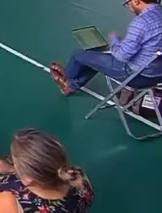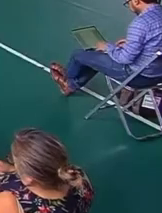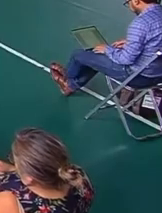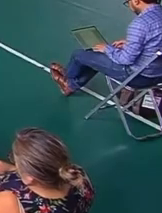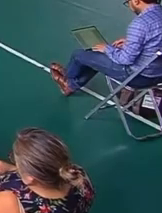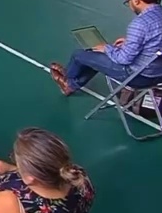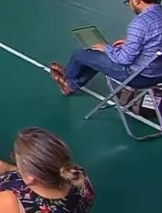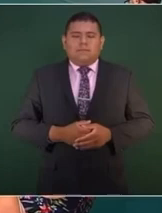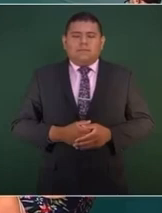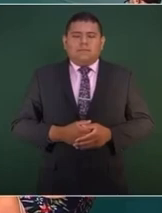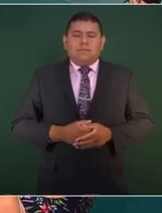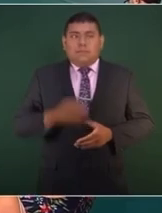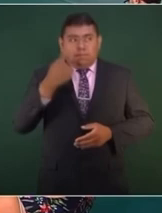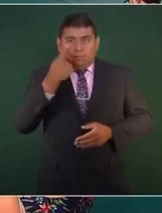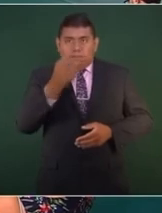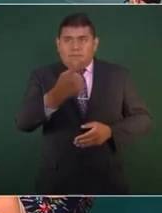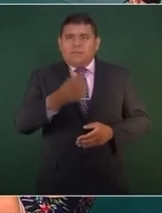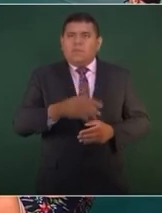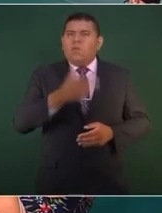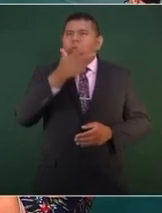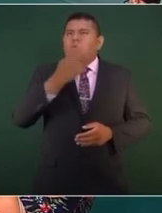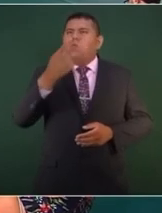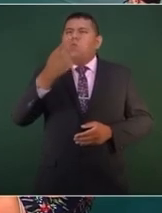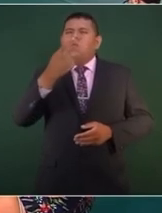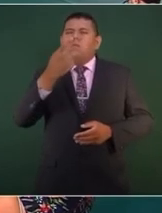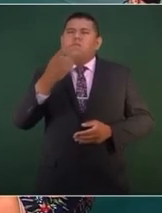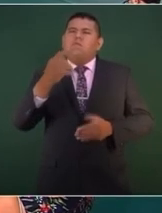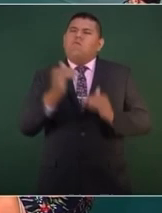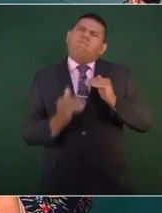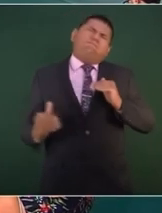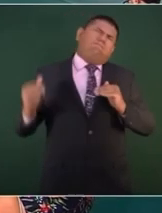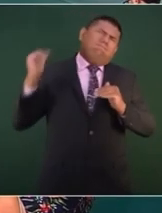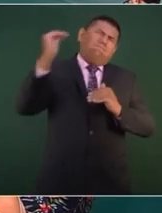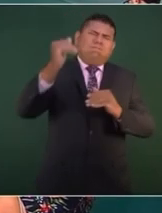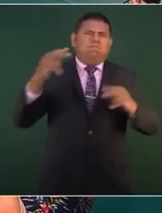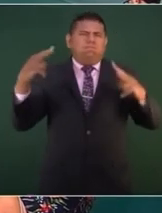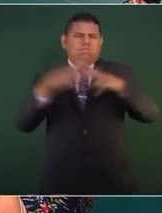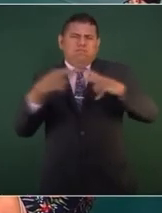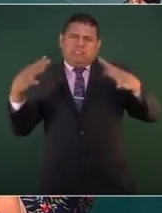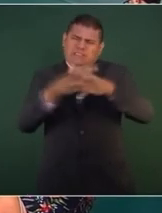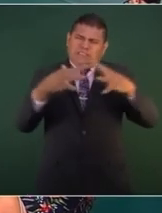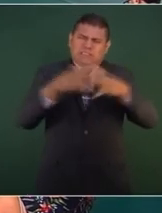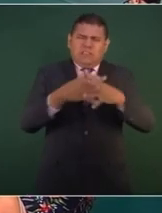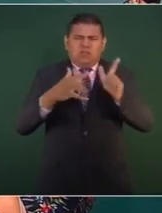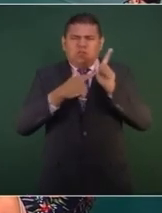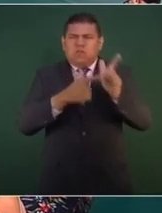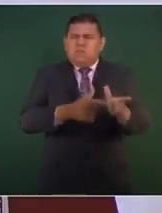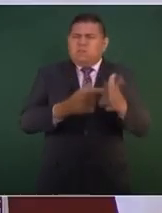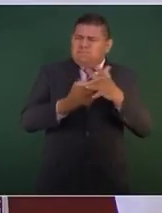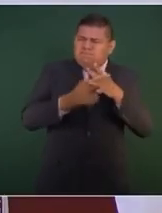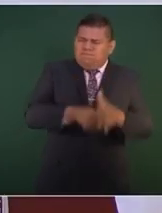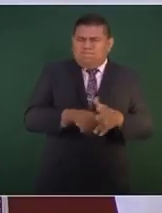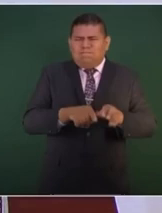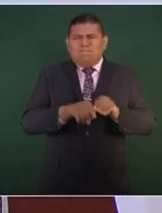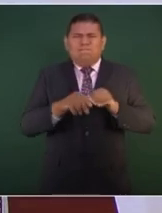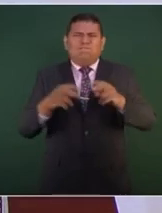el que desató la guerra porque según él